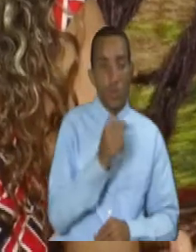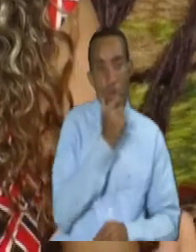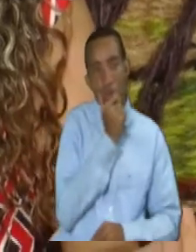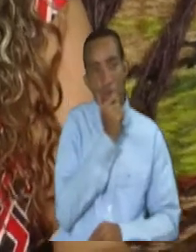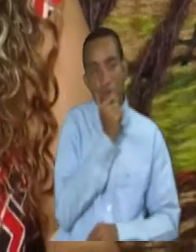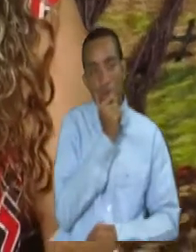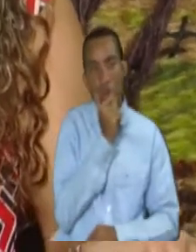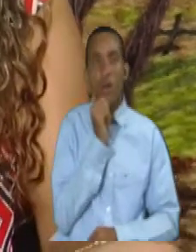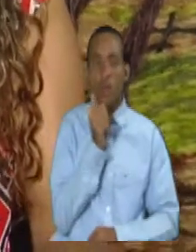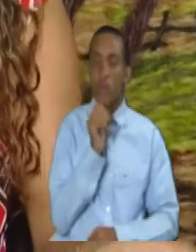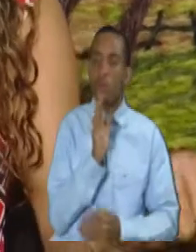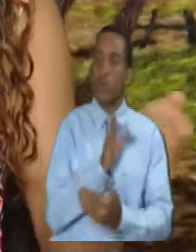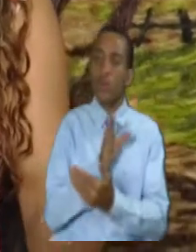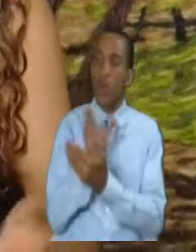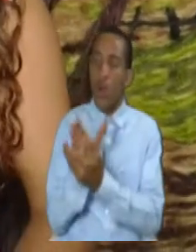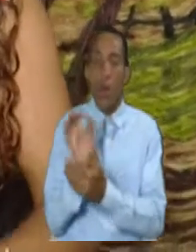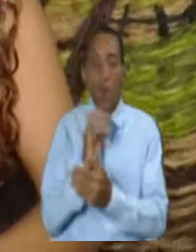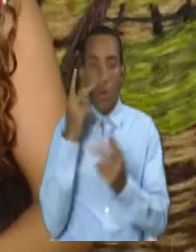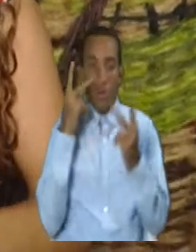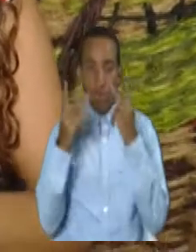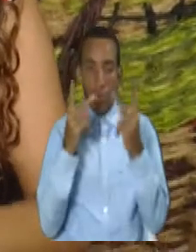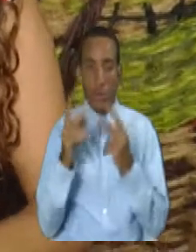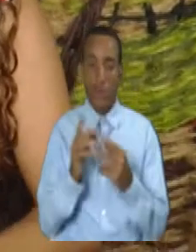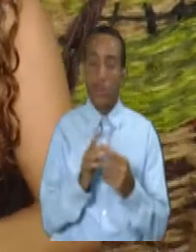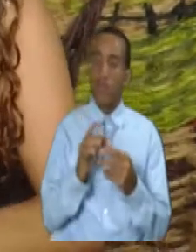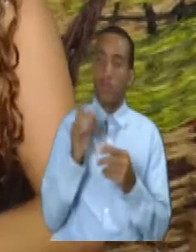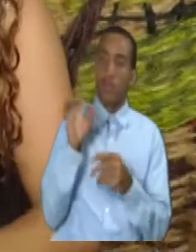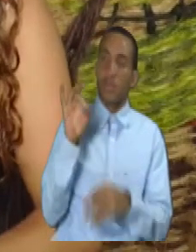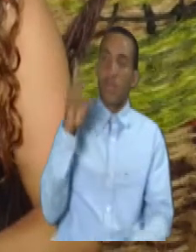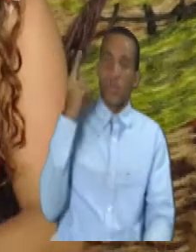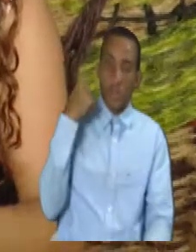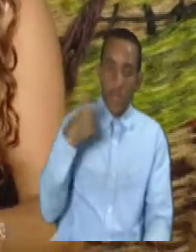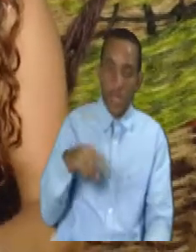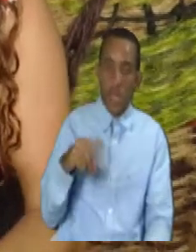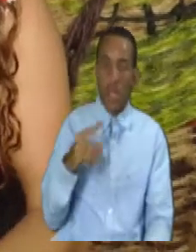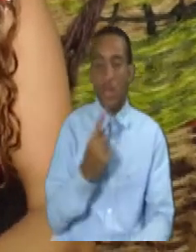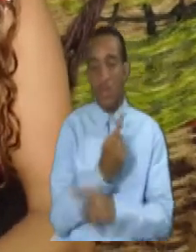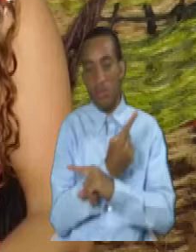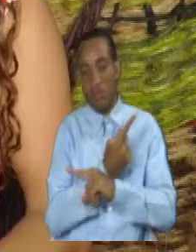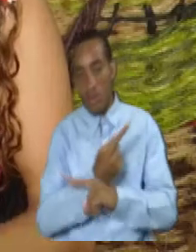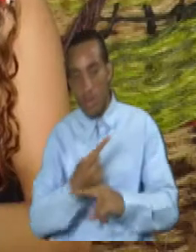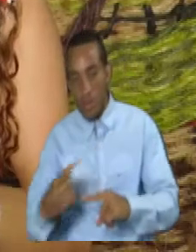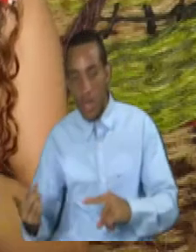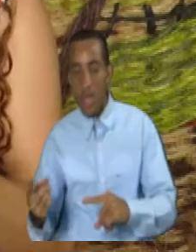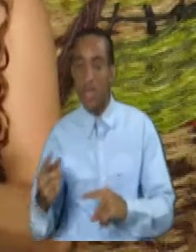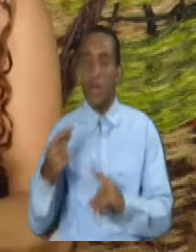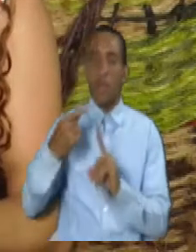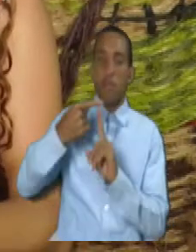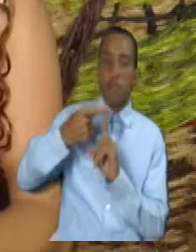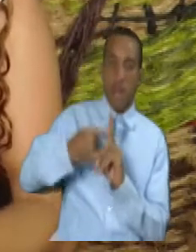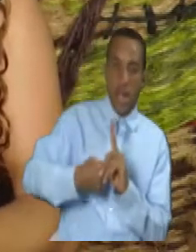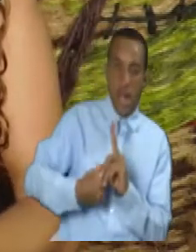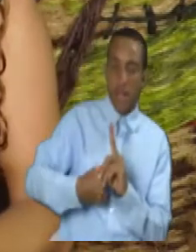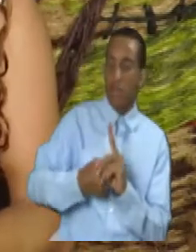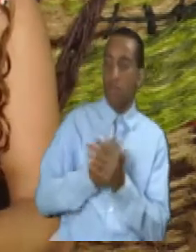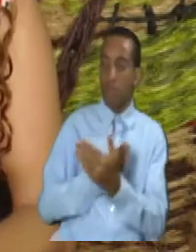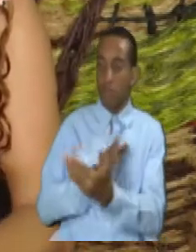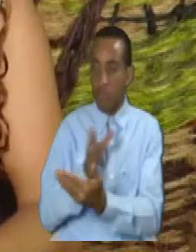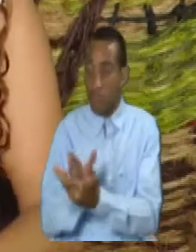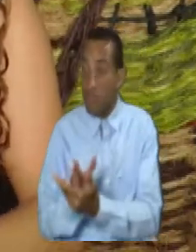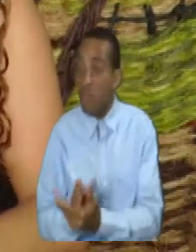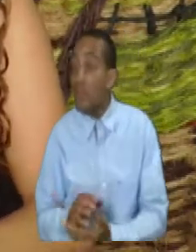los visita a ustedes quincenal, mensual, semanal, a la medida que ustedes puedan, para pues hacer el